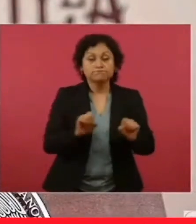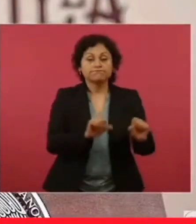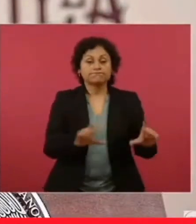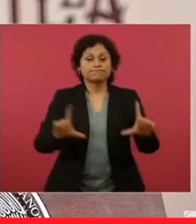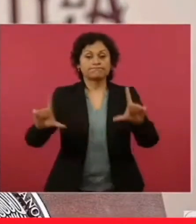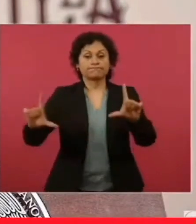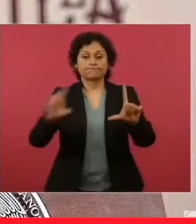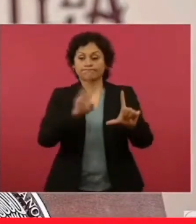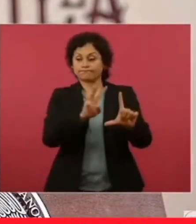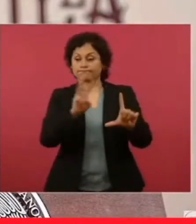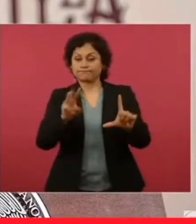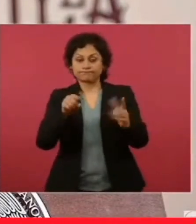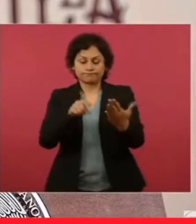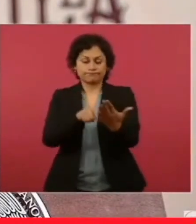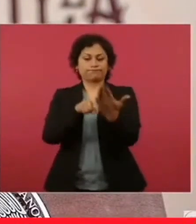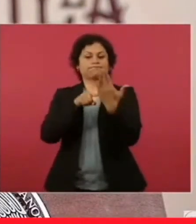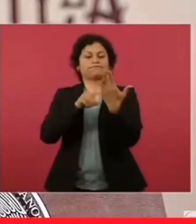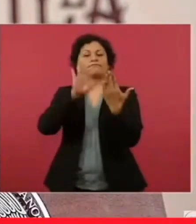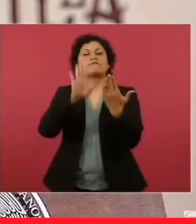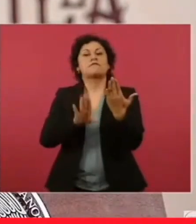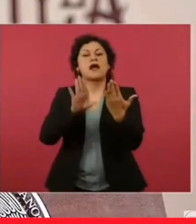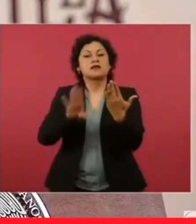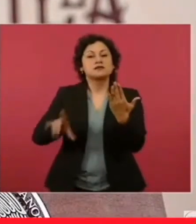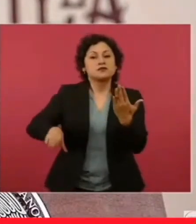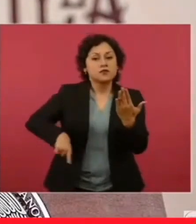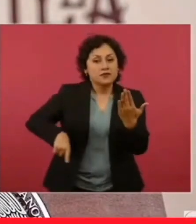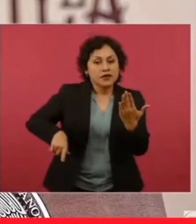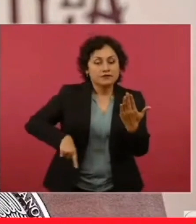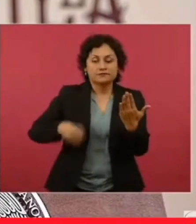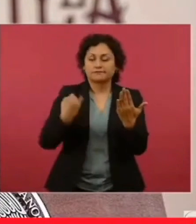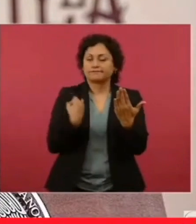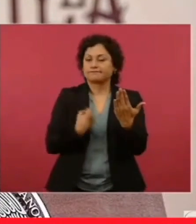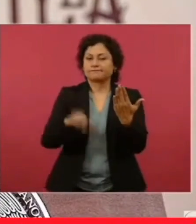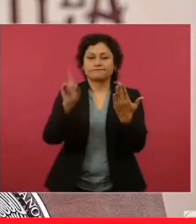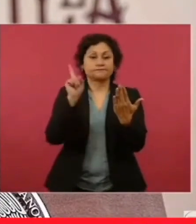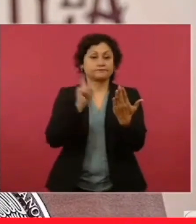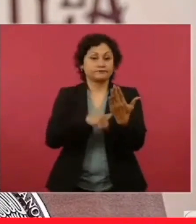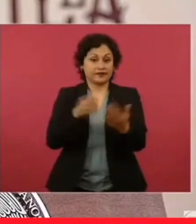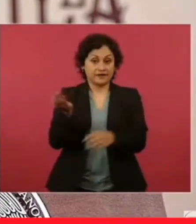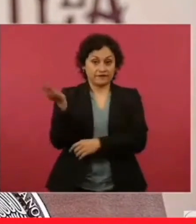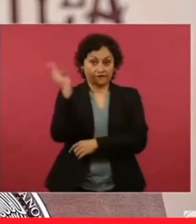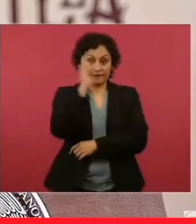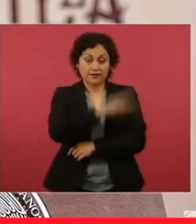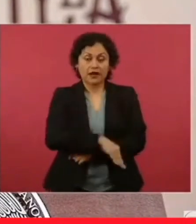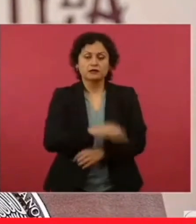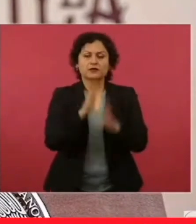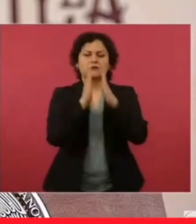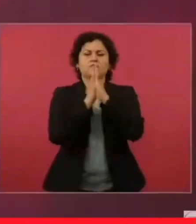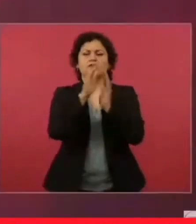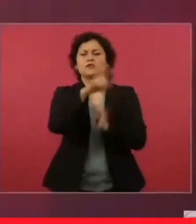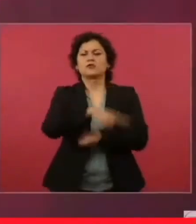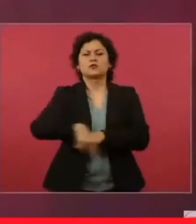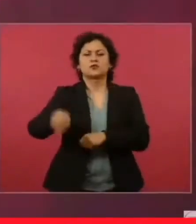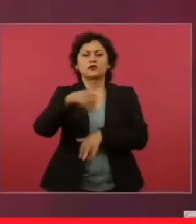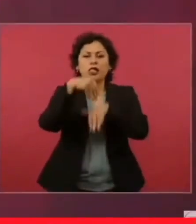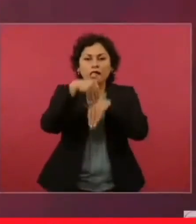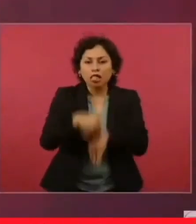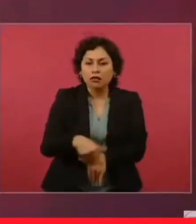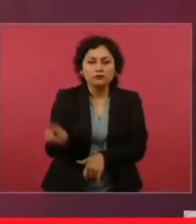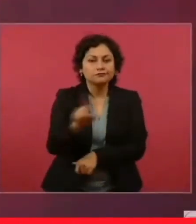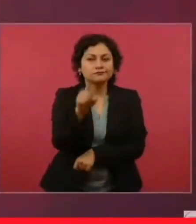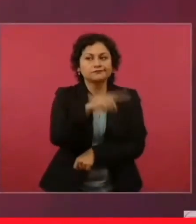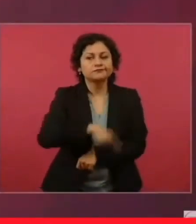falsas que se ostentan como parte del Gobierno Federal No se dejen de engañar y sigan